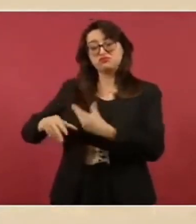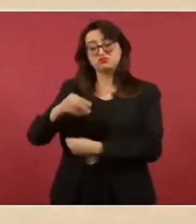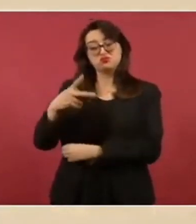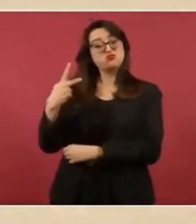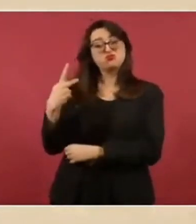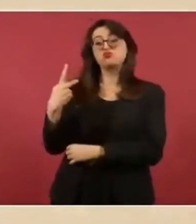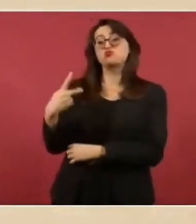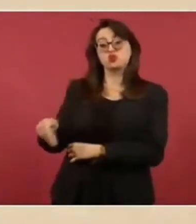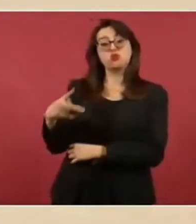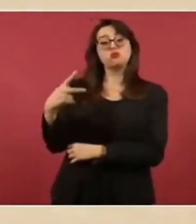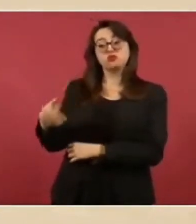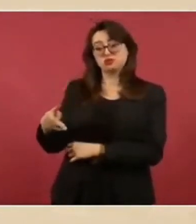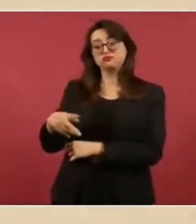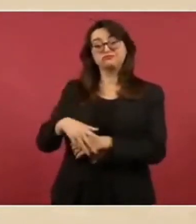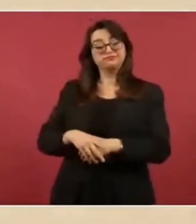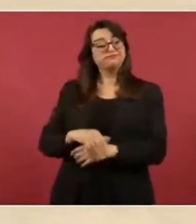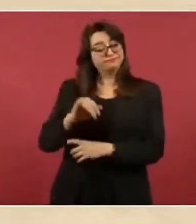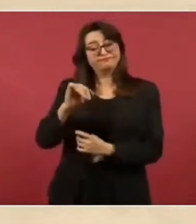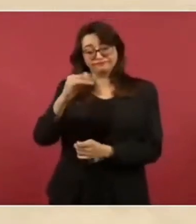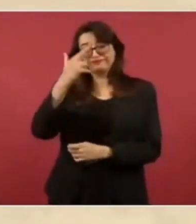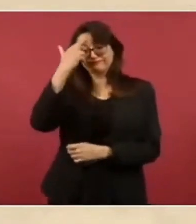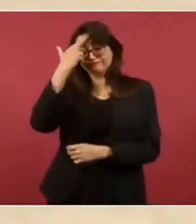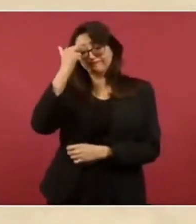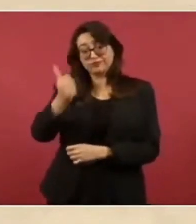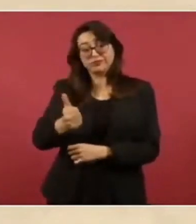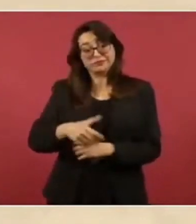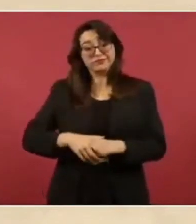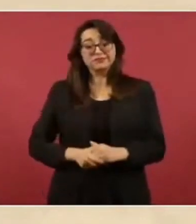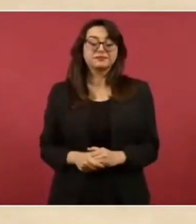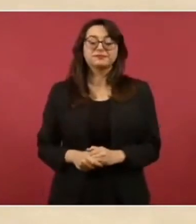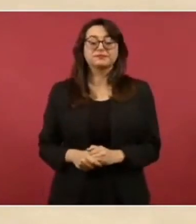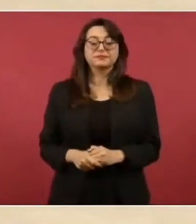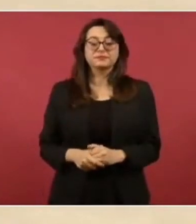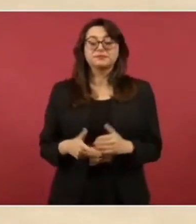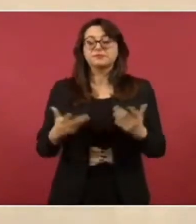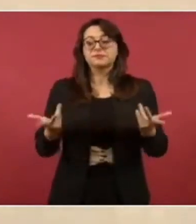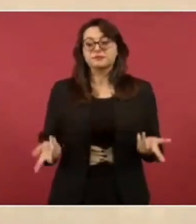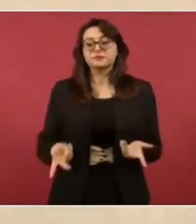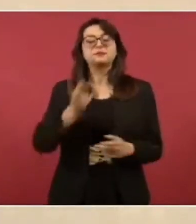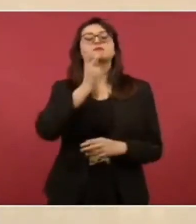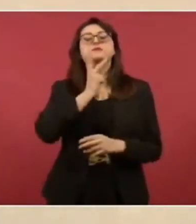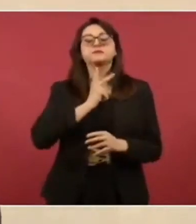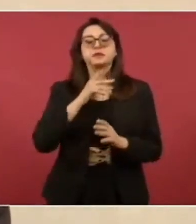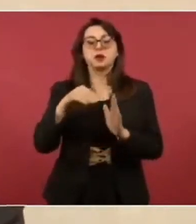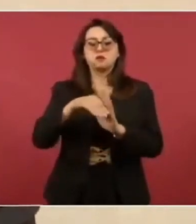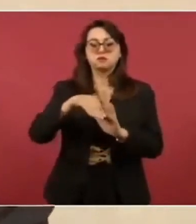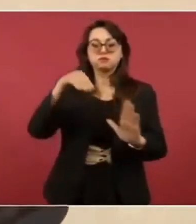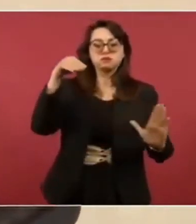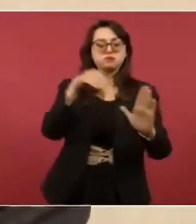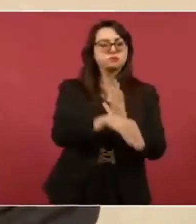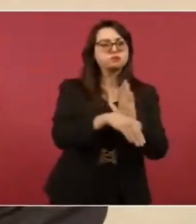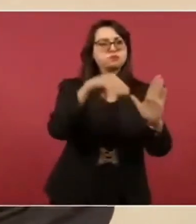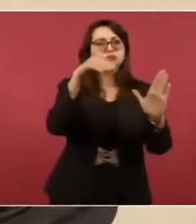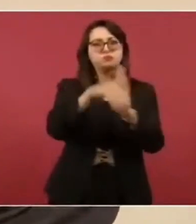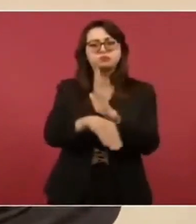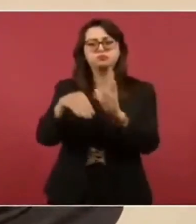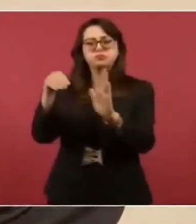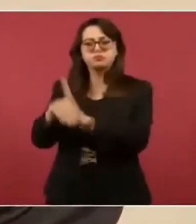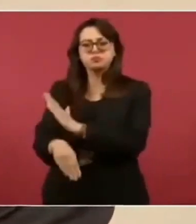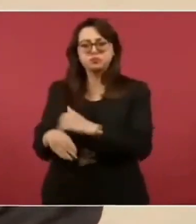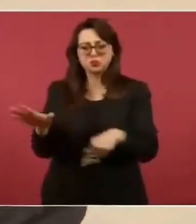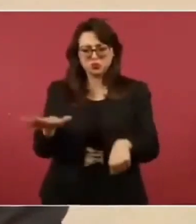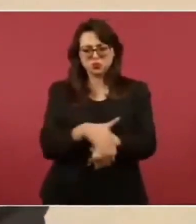mexicana y que la crisis petrolera se debía a la negativa